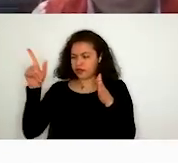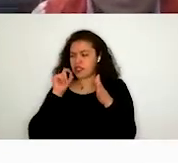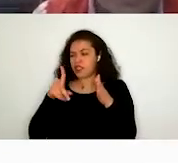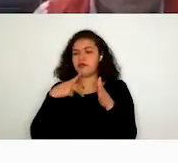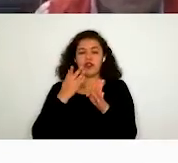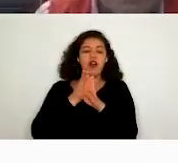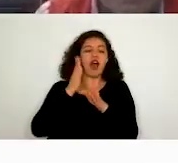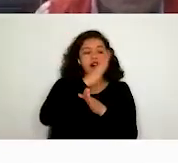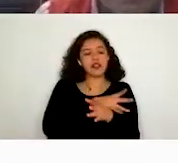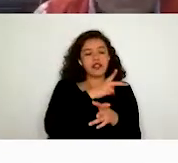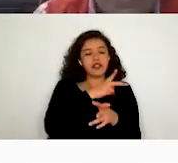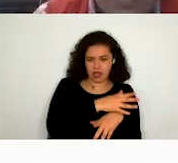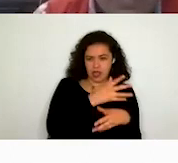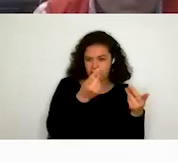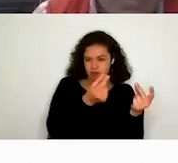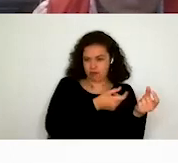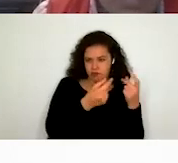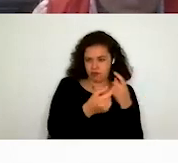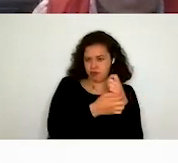de prevención.